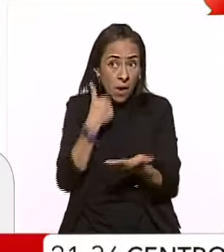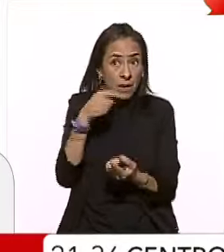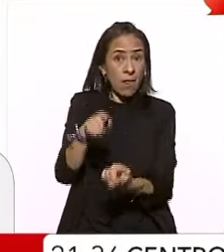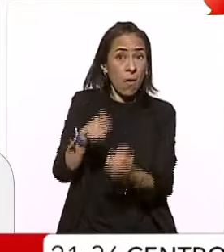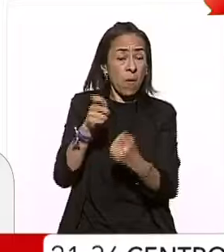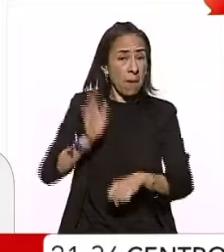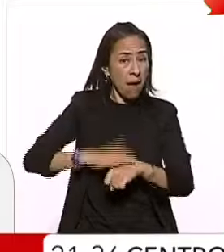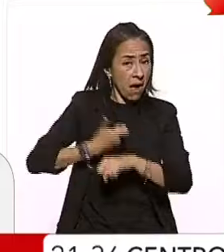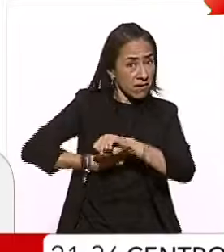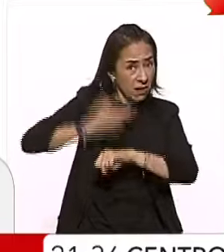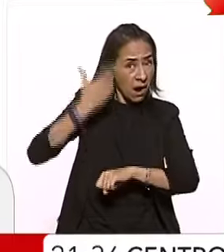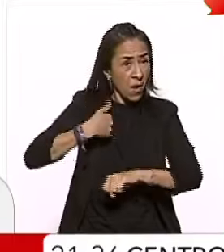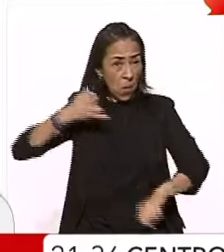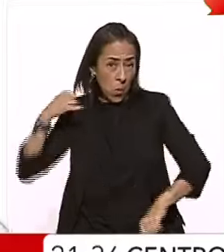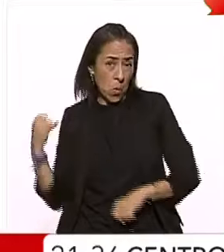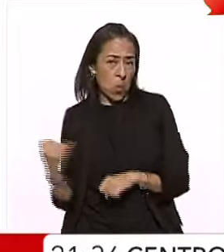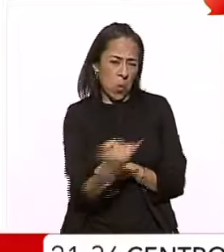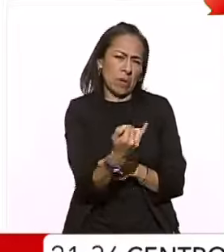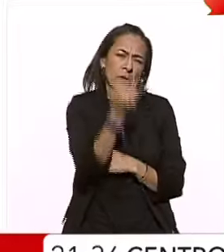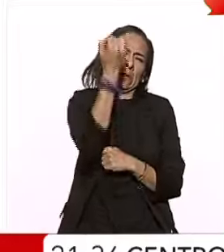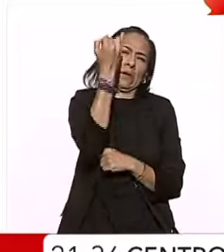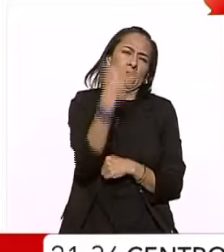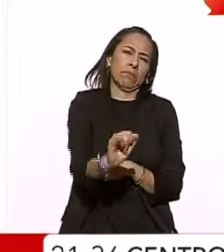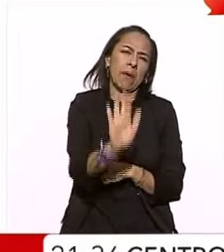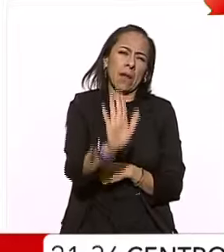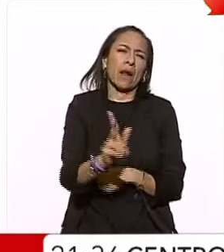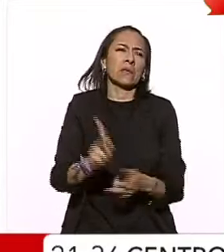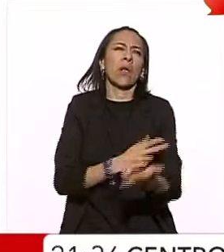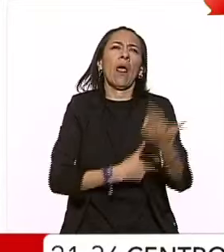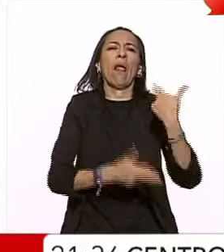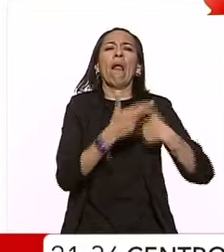más largas. Eso es absurdo, es regresivo. Por eso vamos a